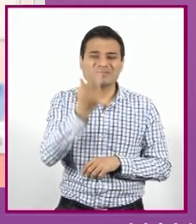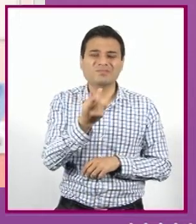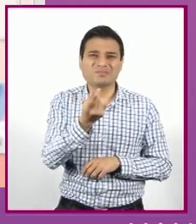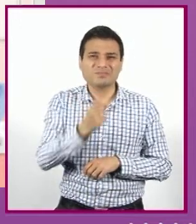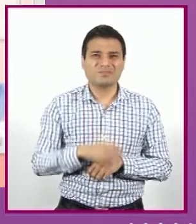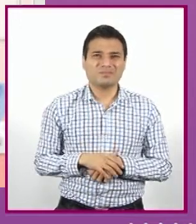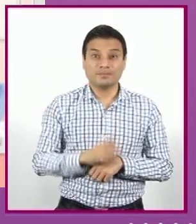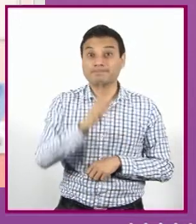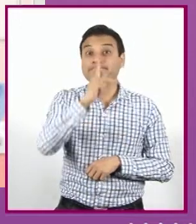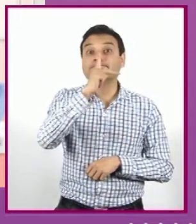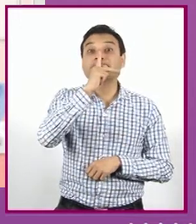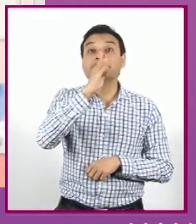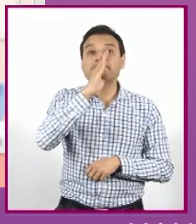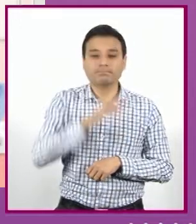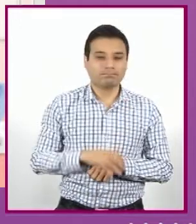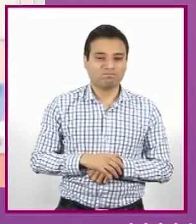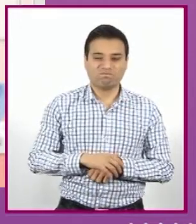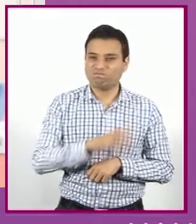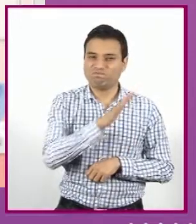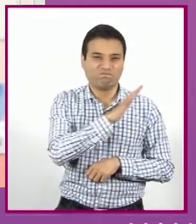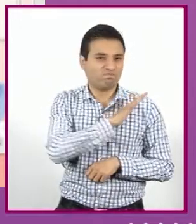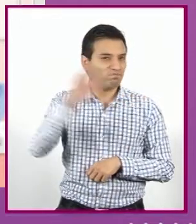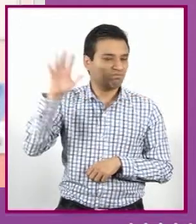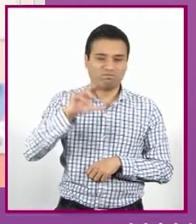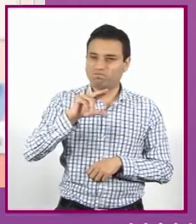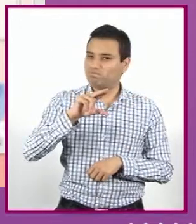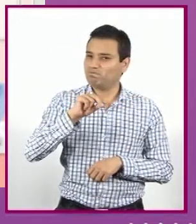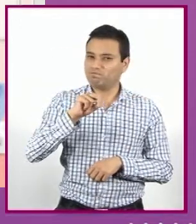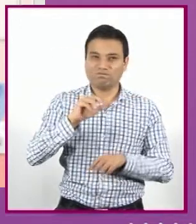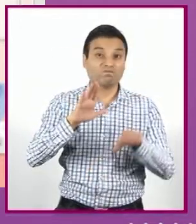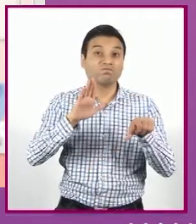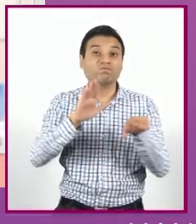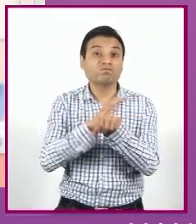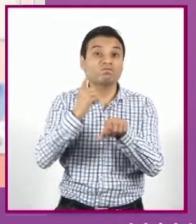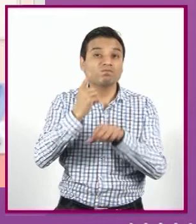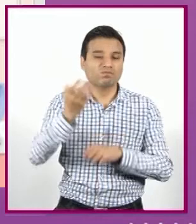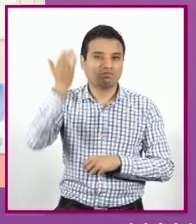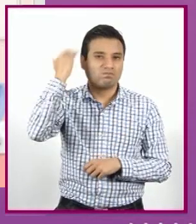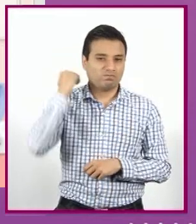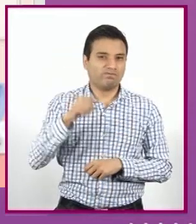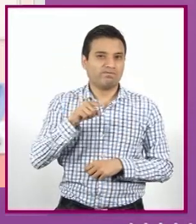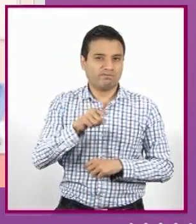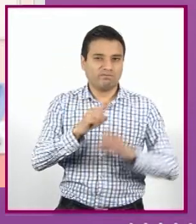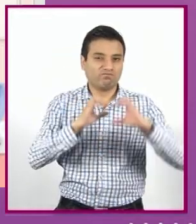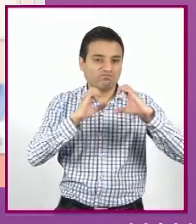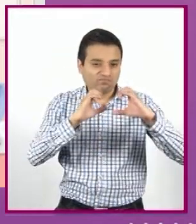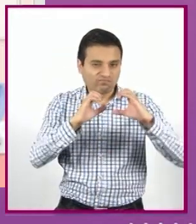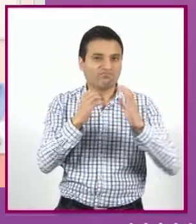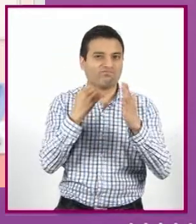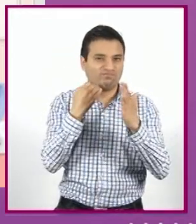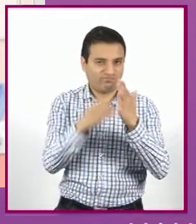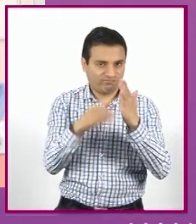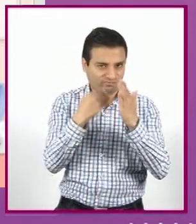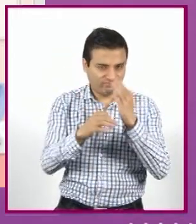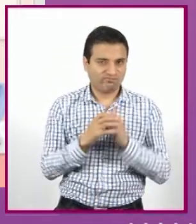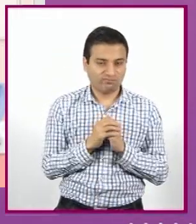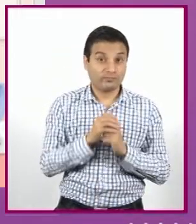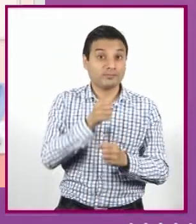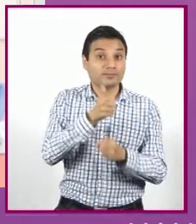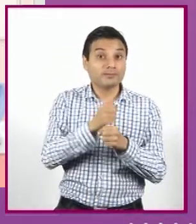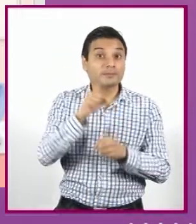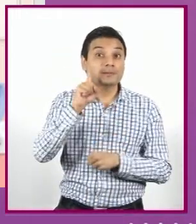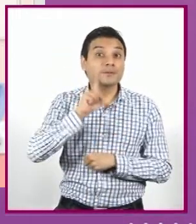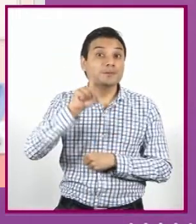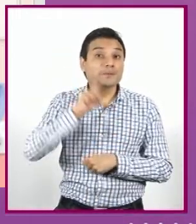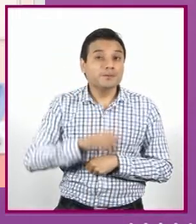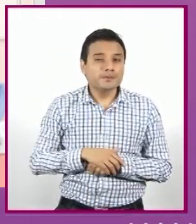mis padres se negaron rotundamente porque había demostrado ser descuidada y salvaje con los animales, mi abuela,